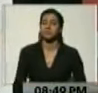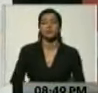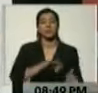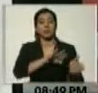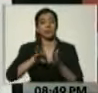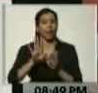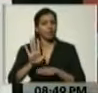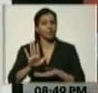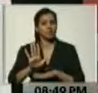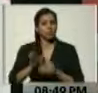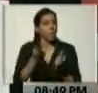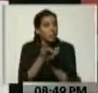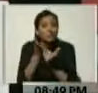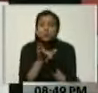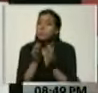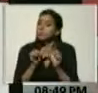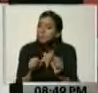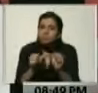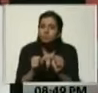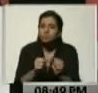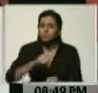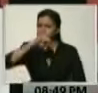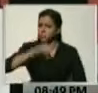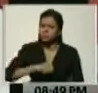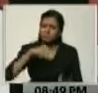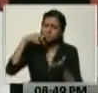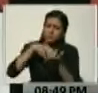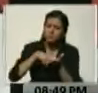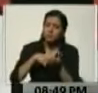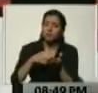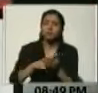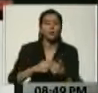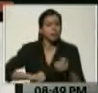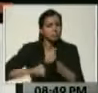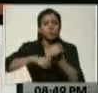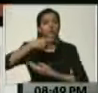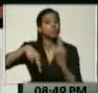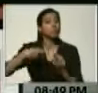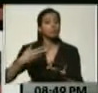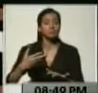Y así estaremos, rodilla en tierra, para defender esta revolución.